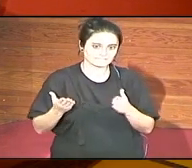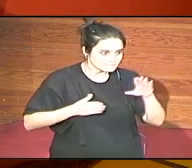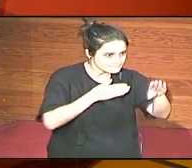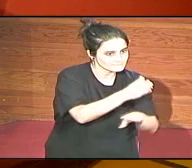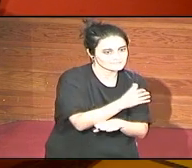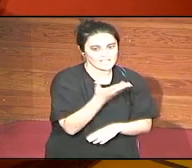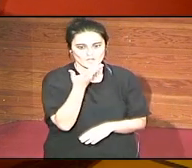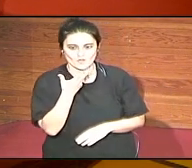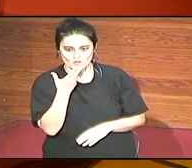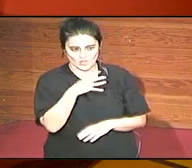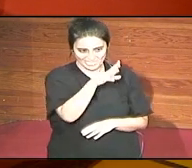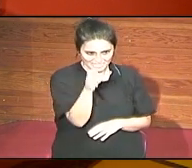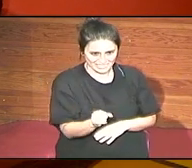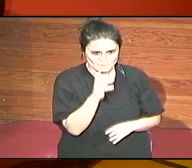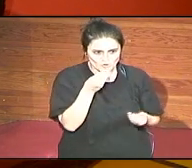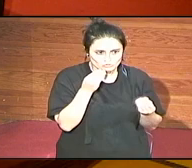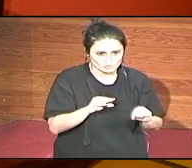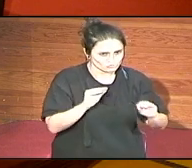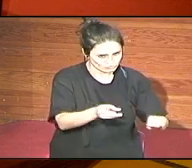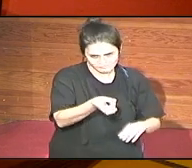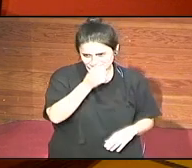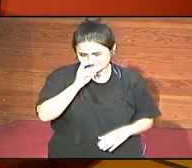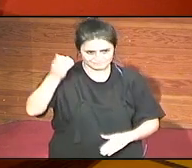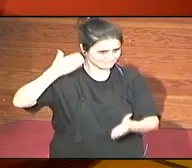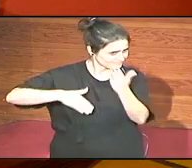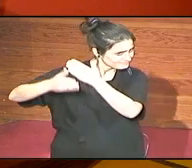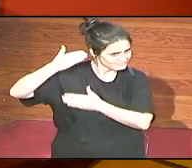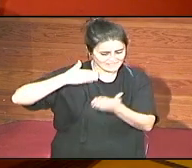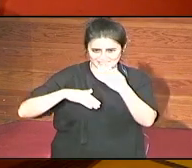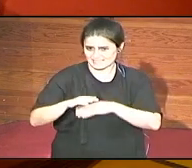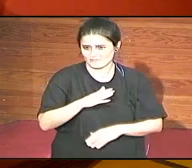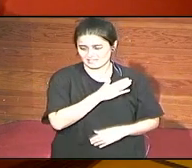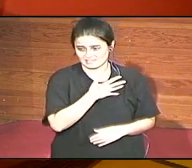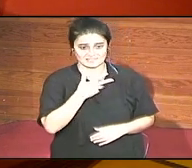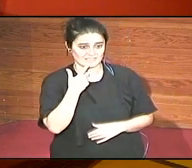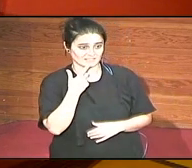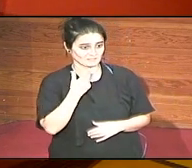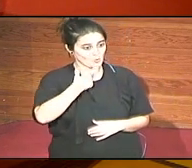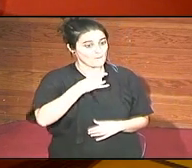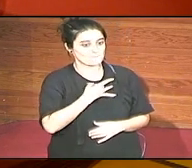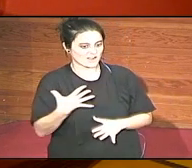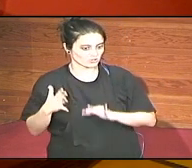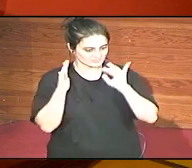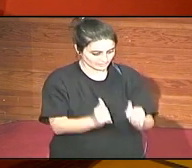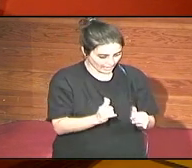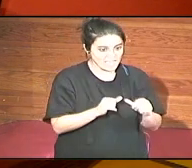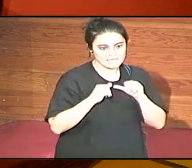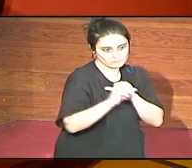que tiene una historia milenaria y que no en absoluto empezó cuando cuando llegaron los los blancos